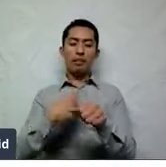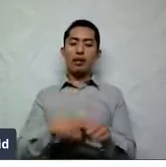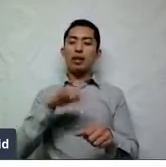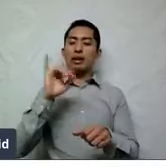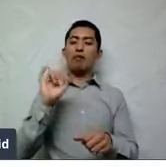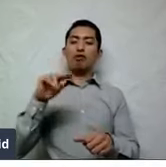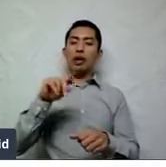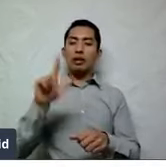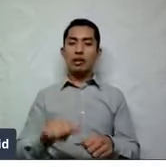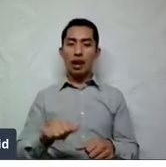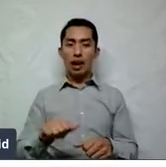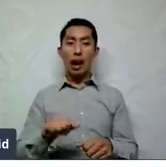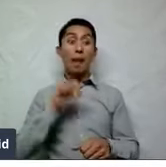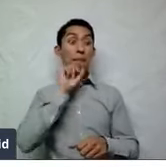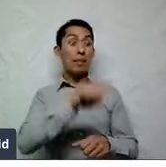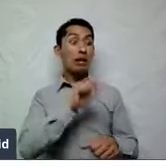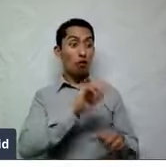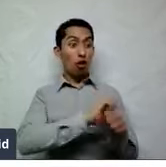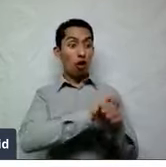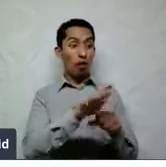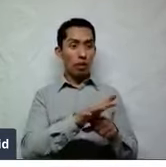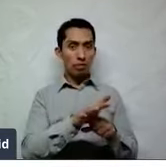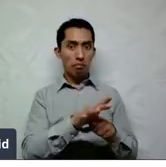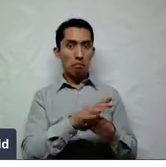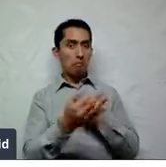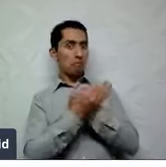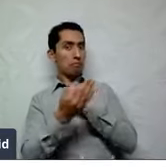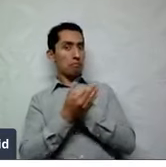proteger contra el COVID, doctor? ¿Contra la COVID?